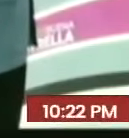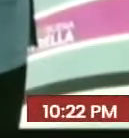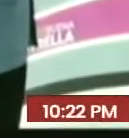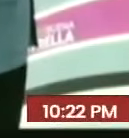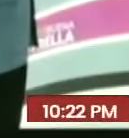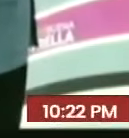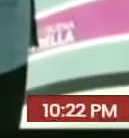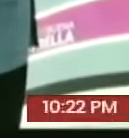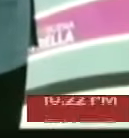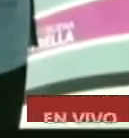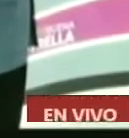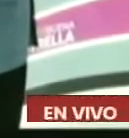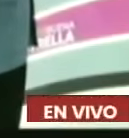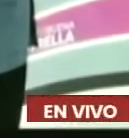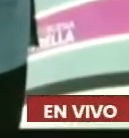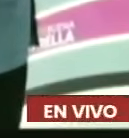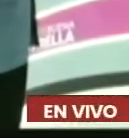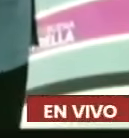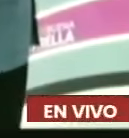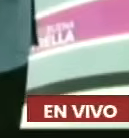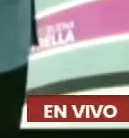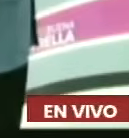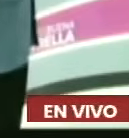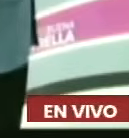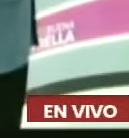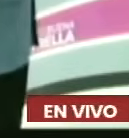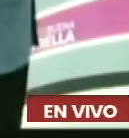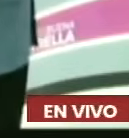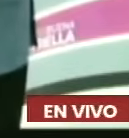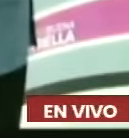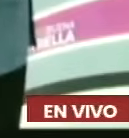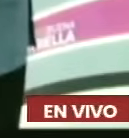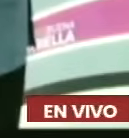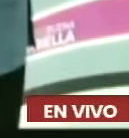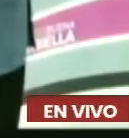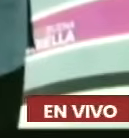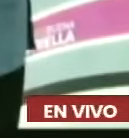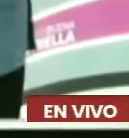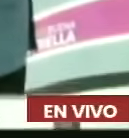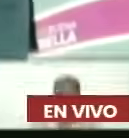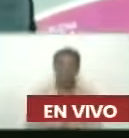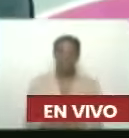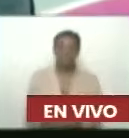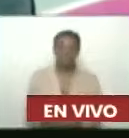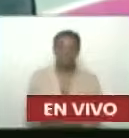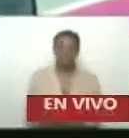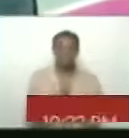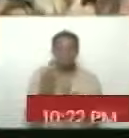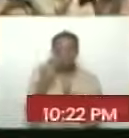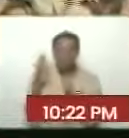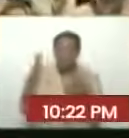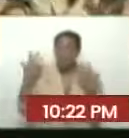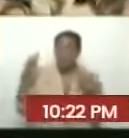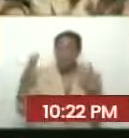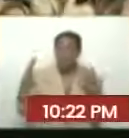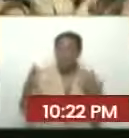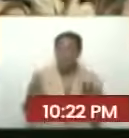genio de la percusión, ¿verdad? Otro aplauso a Mati. Te felicito.